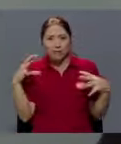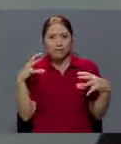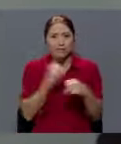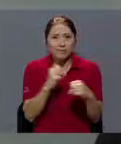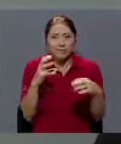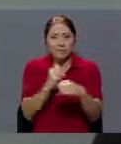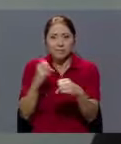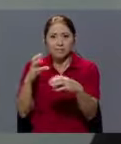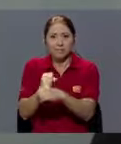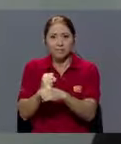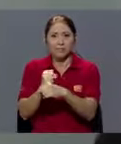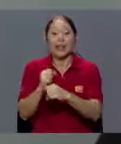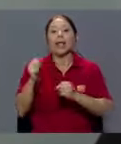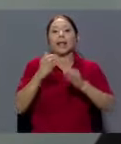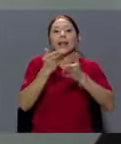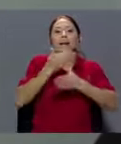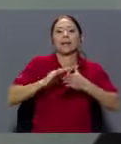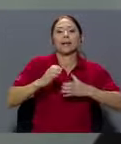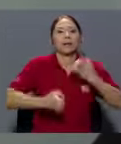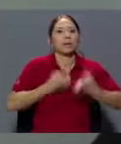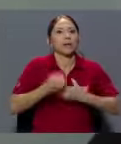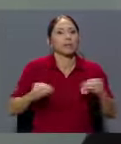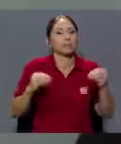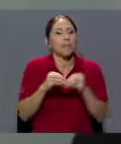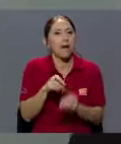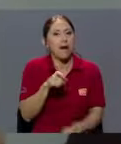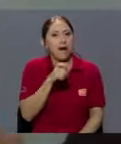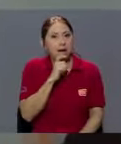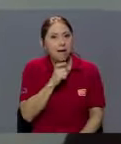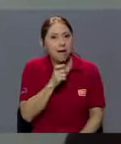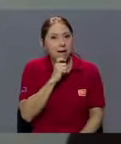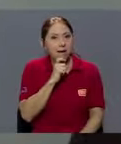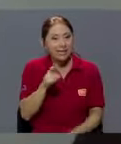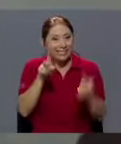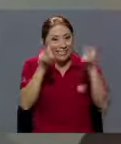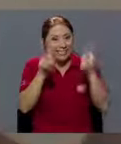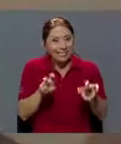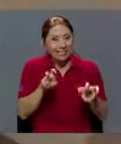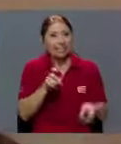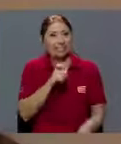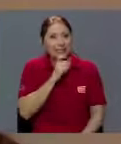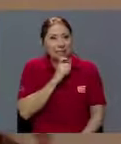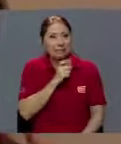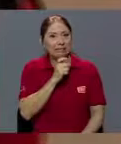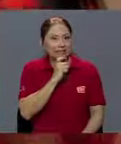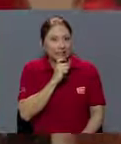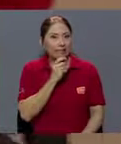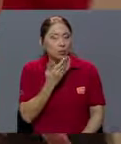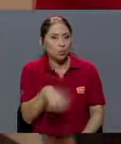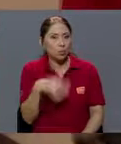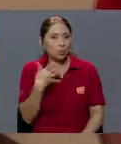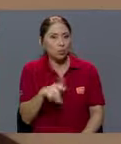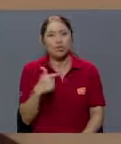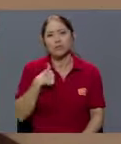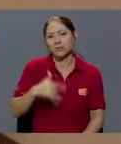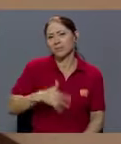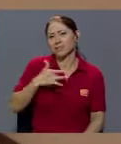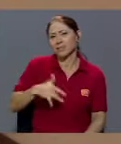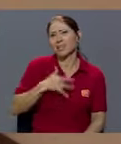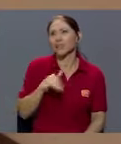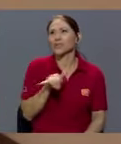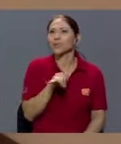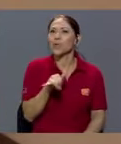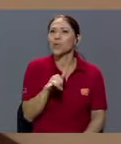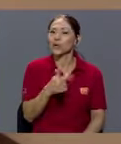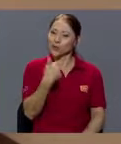parte emocional siento que es lo más difícil porque al ser una prueba tan difícil, o como se suele decir,